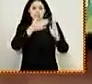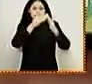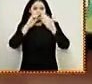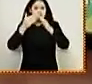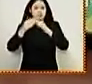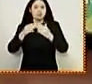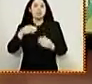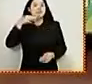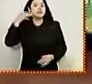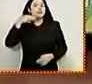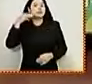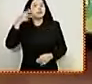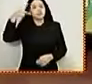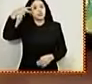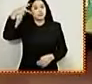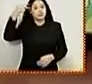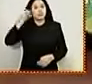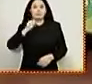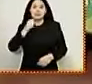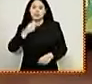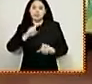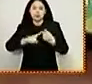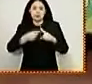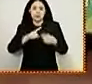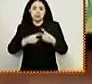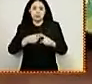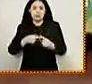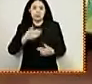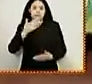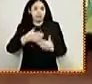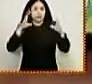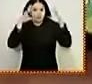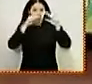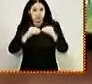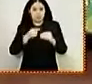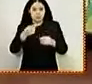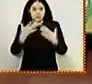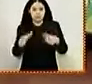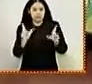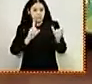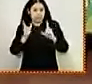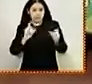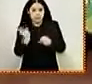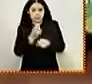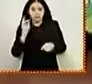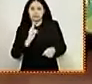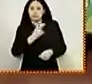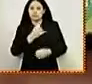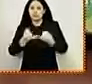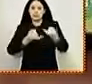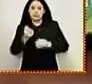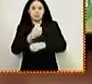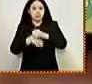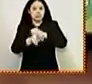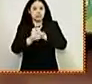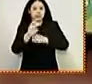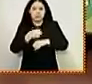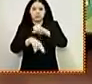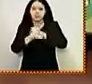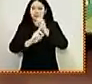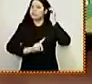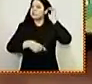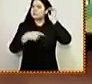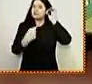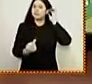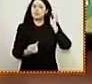con Marcela y Malubi. Así es, muy buenas noches jugadores, esperamos que estén preparados para ganar con nuestros juegos Pega 3 premiados y la diaria.